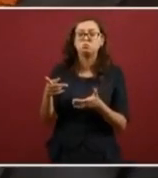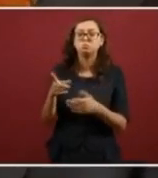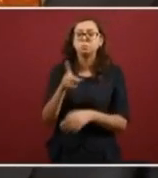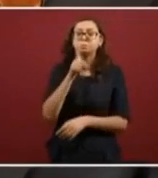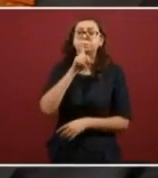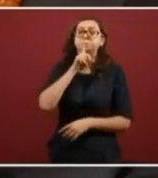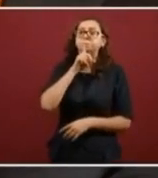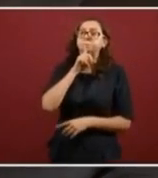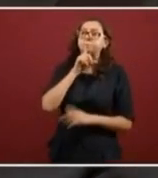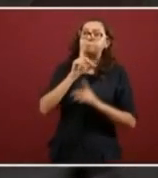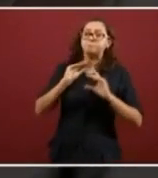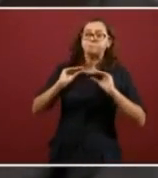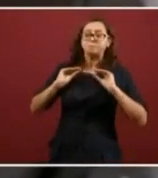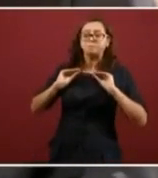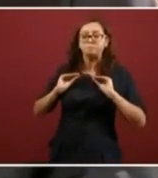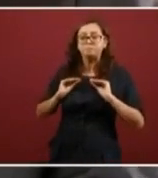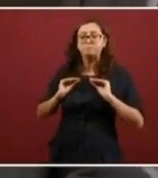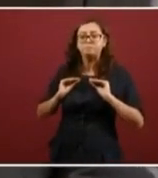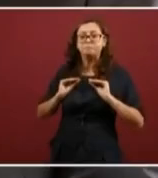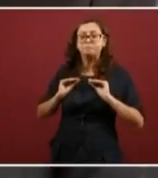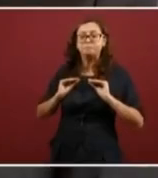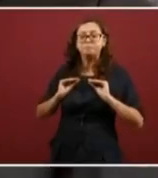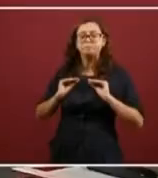mientras se